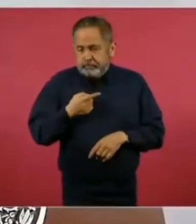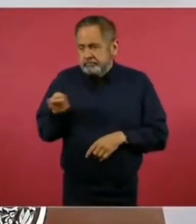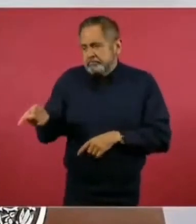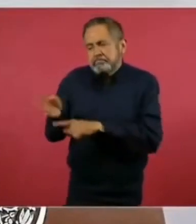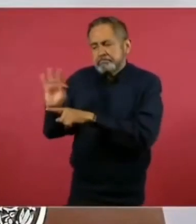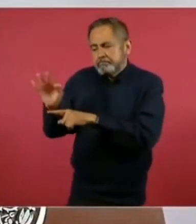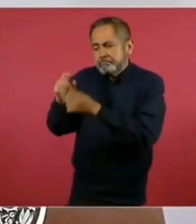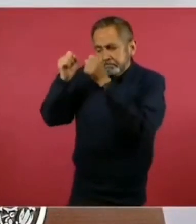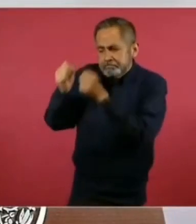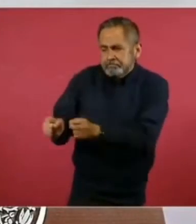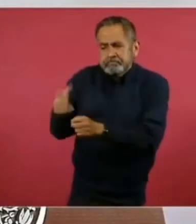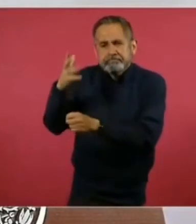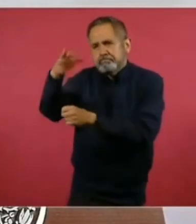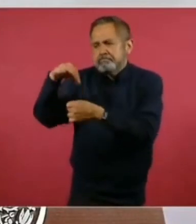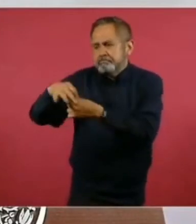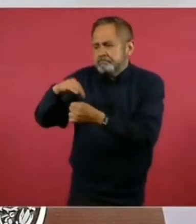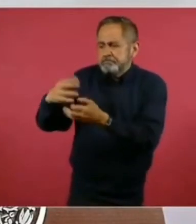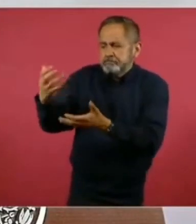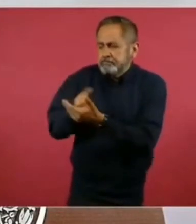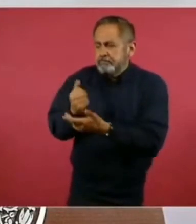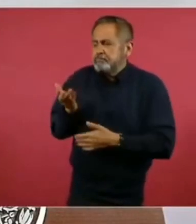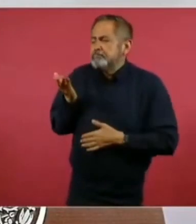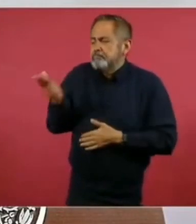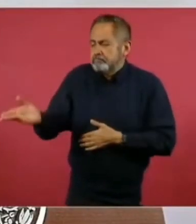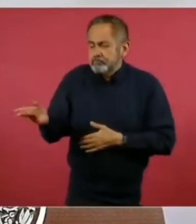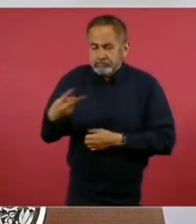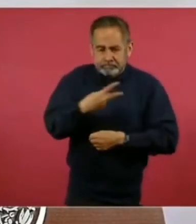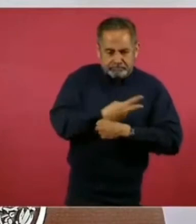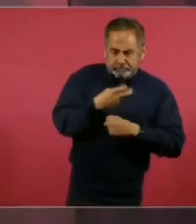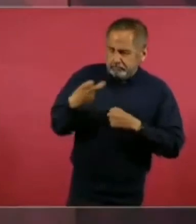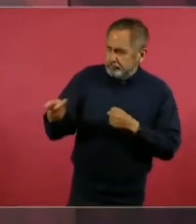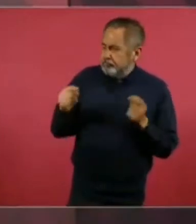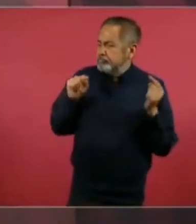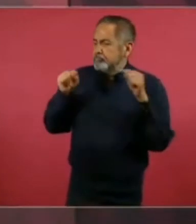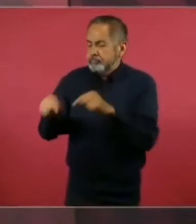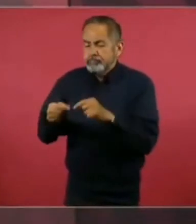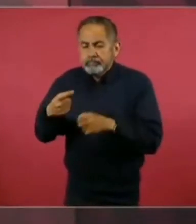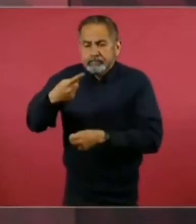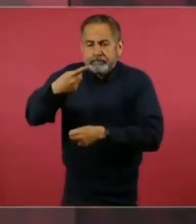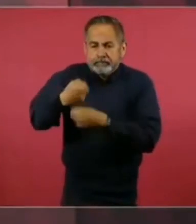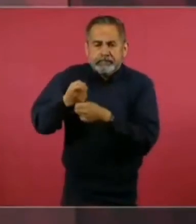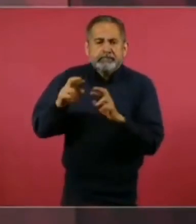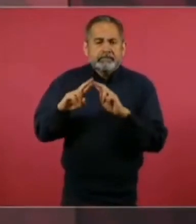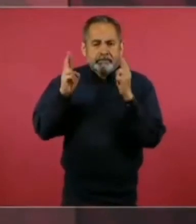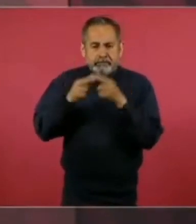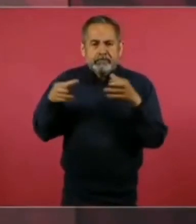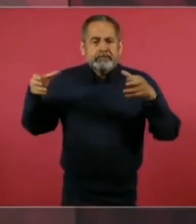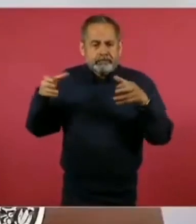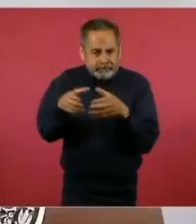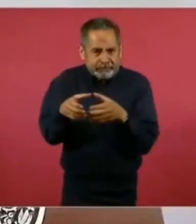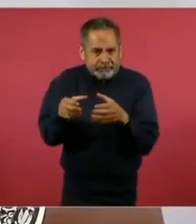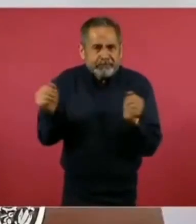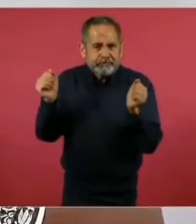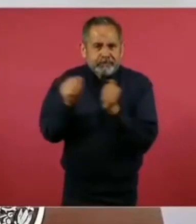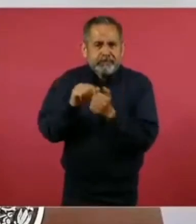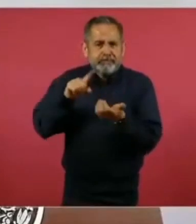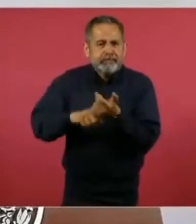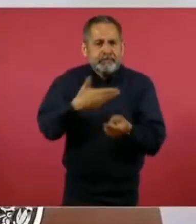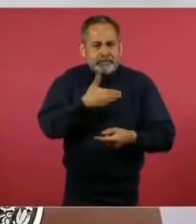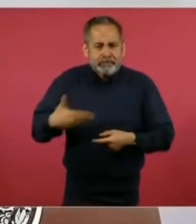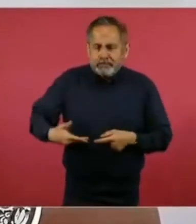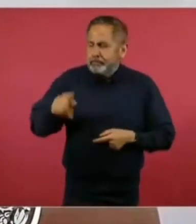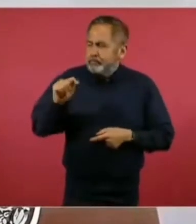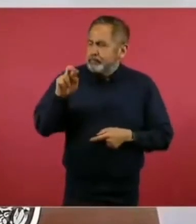gane, lo único que le pido es que me invite a la primera reunión que va a tener con el presidente